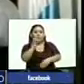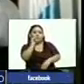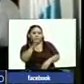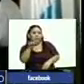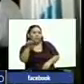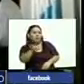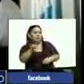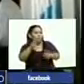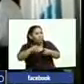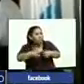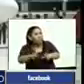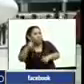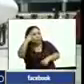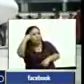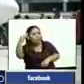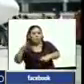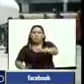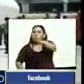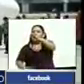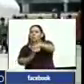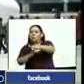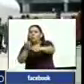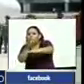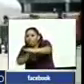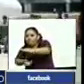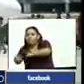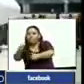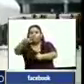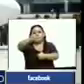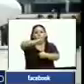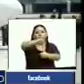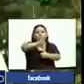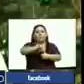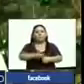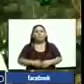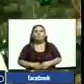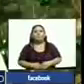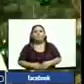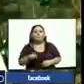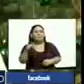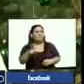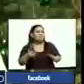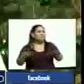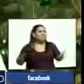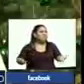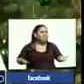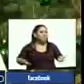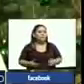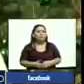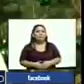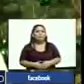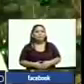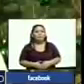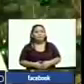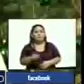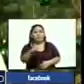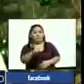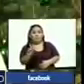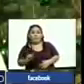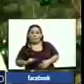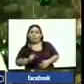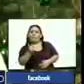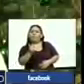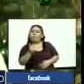trata de una estrategia política para frenar a los migrantes centroamericanos lo que va a suceder lo que de primera impresión